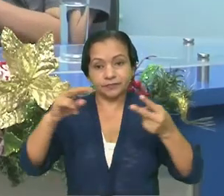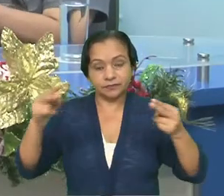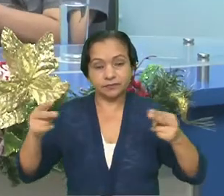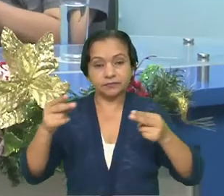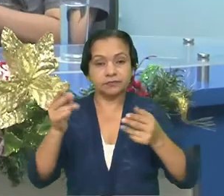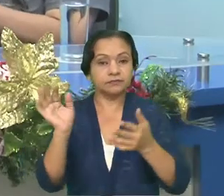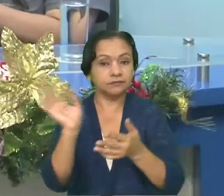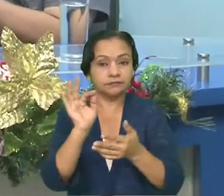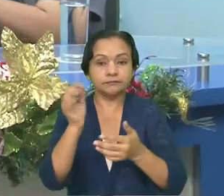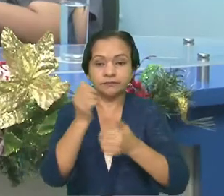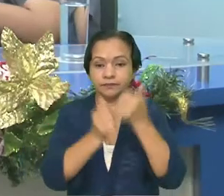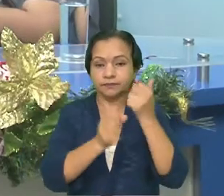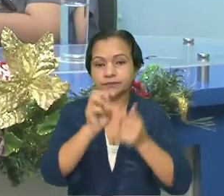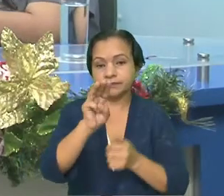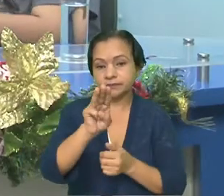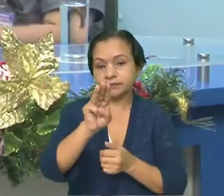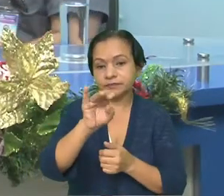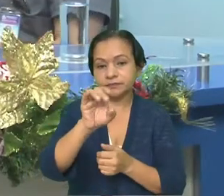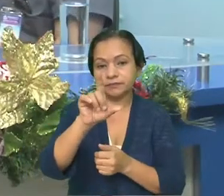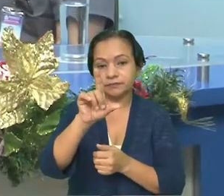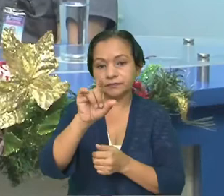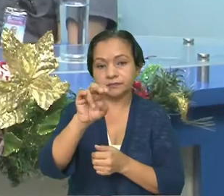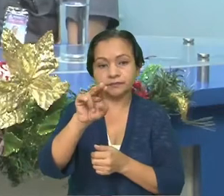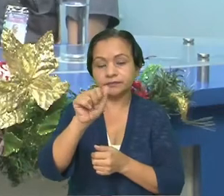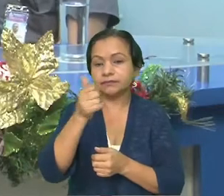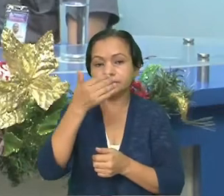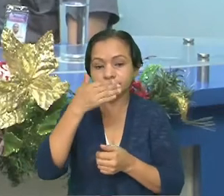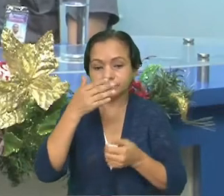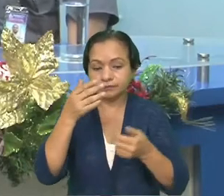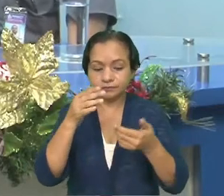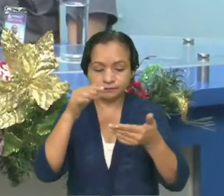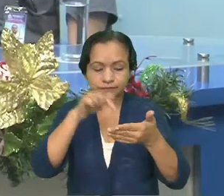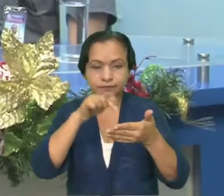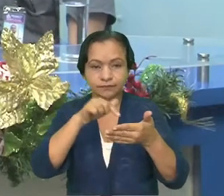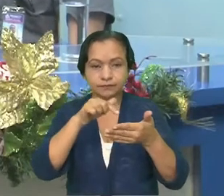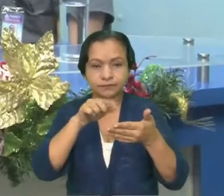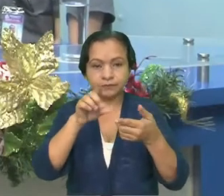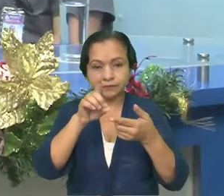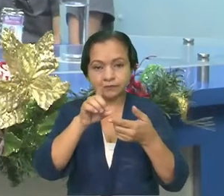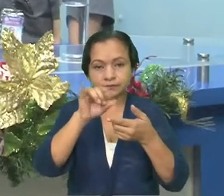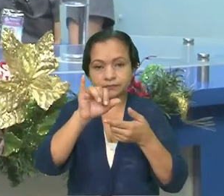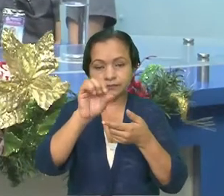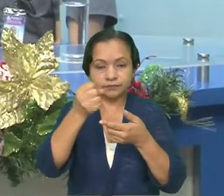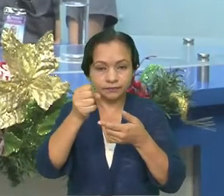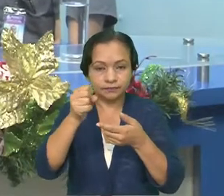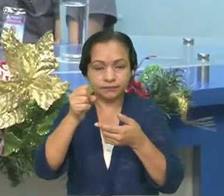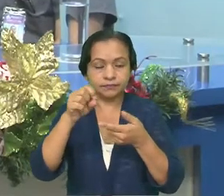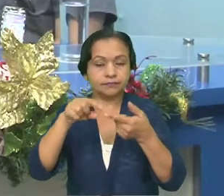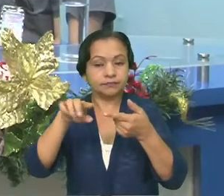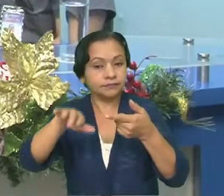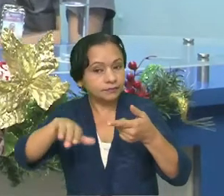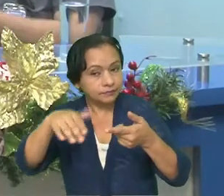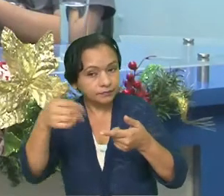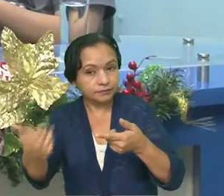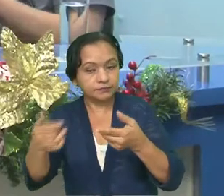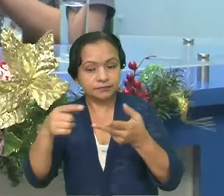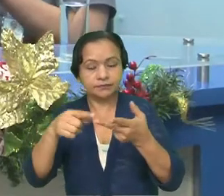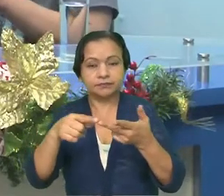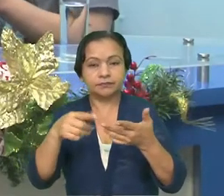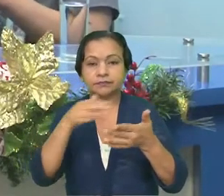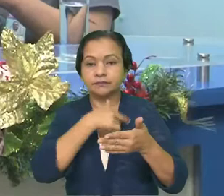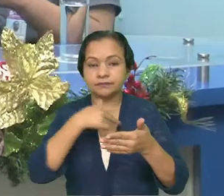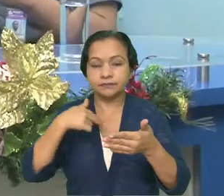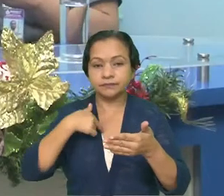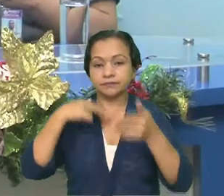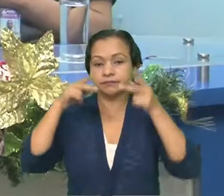la formación de la mielina. Se forma mal la mielina, ¿no? Esas se llaman dismielinizantes. Y luego, las que se producen